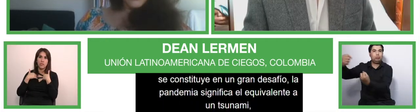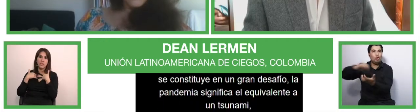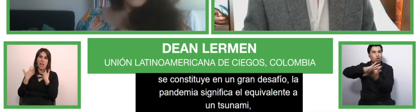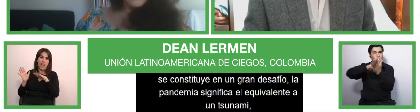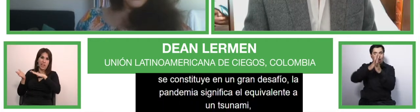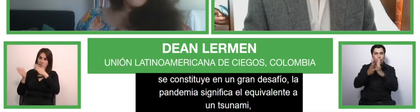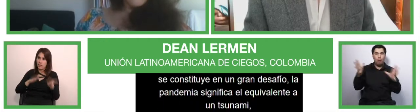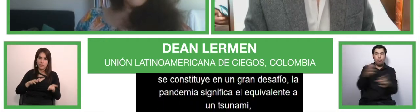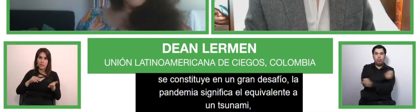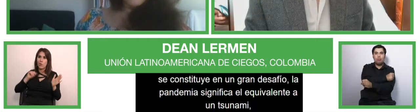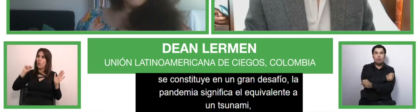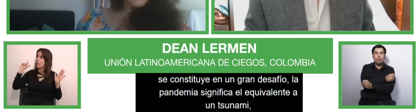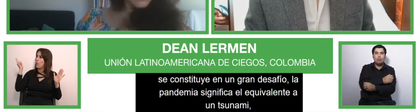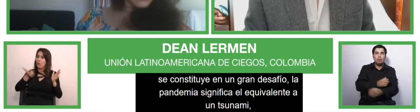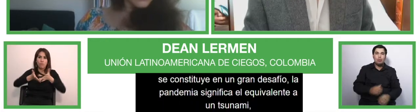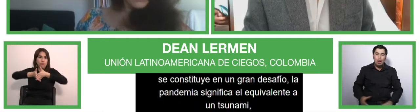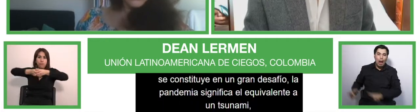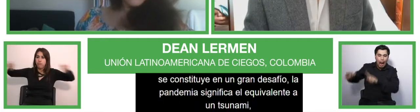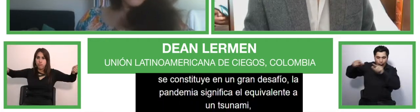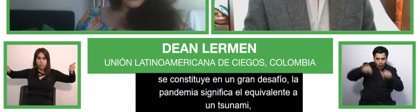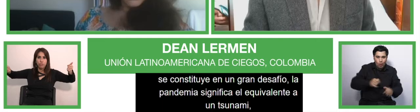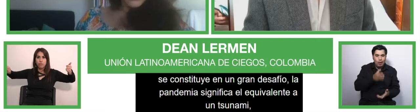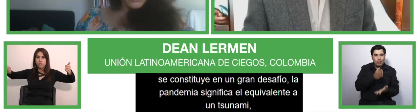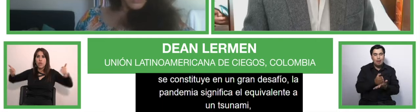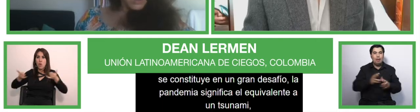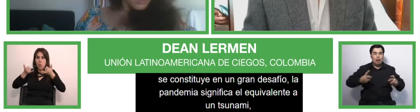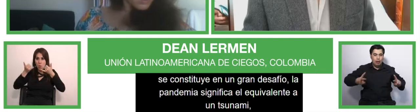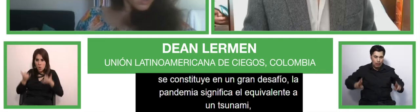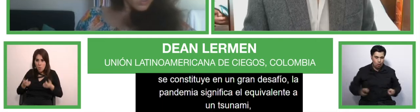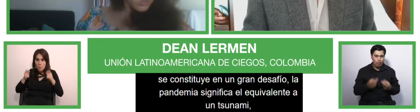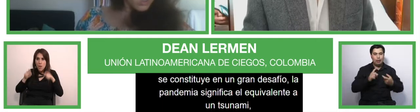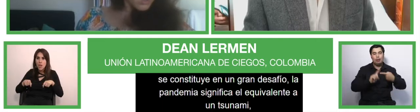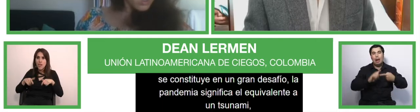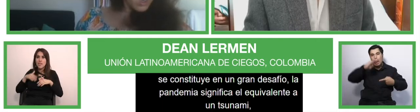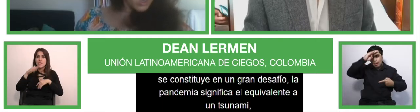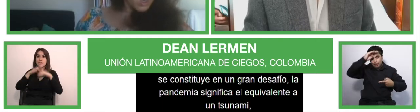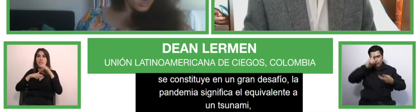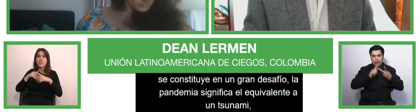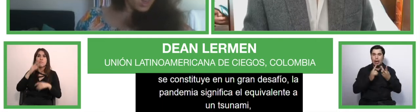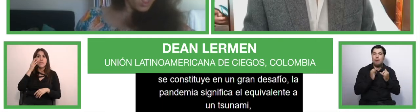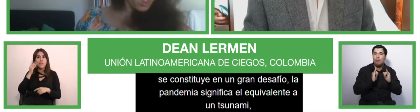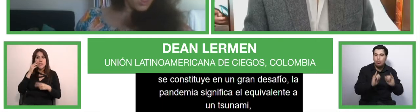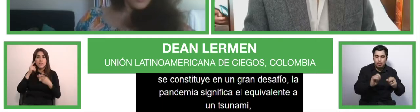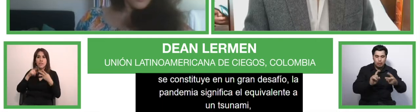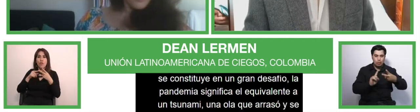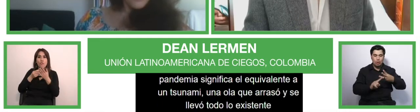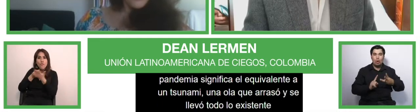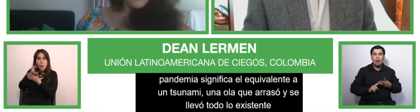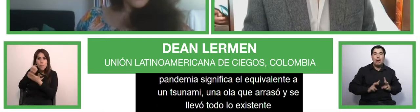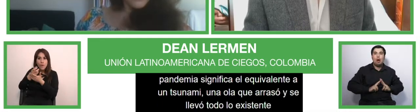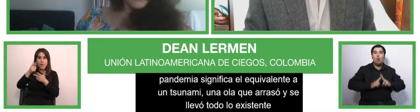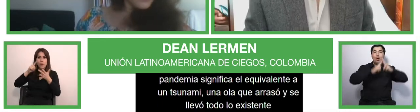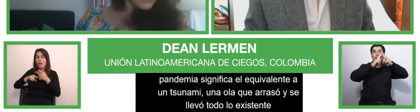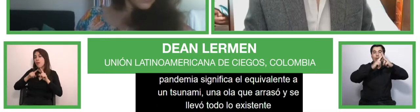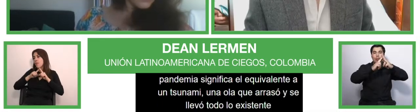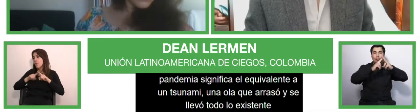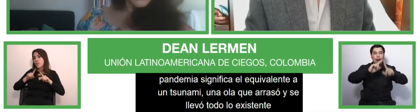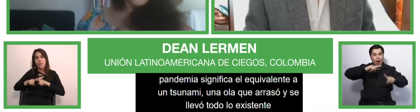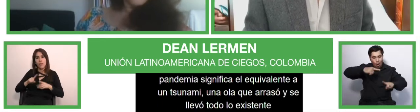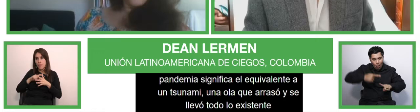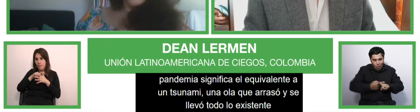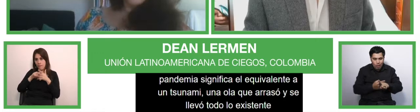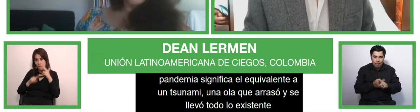existente. Es la hora de recuperar la experiencia, la información, la formación para empezar